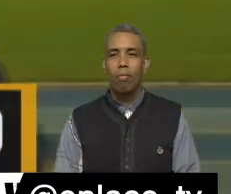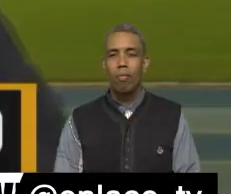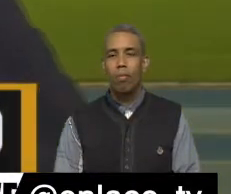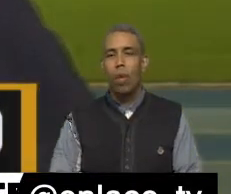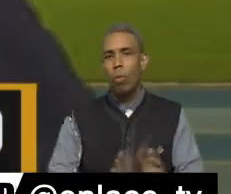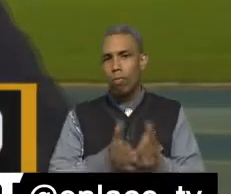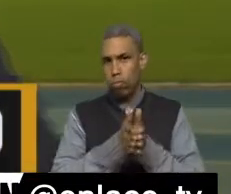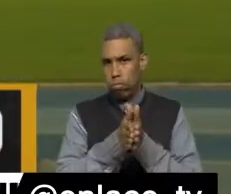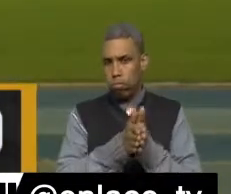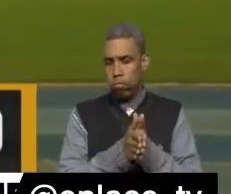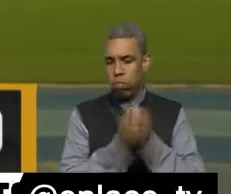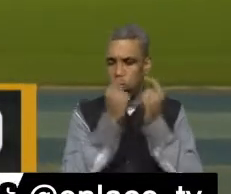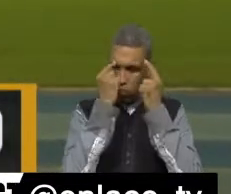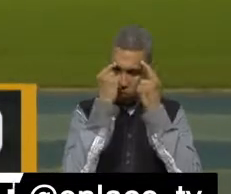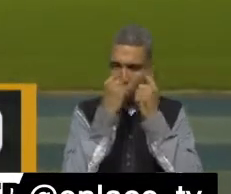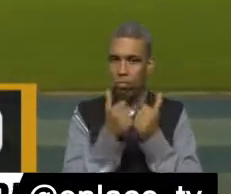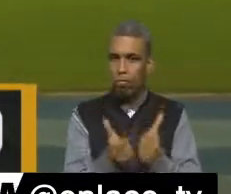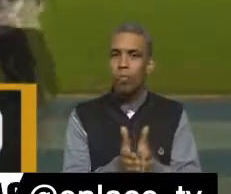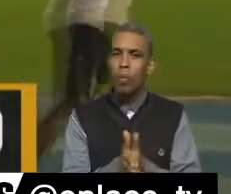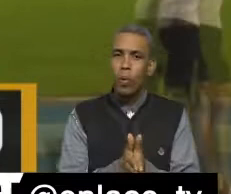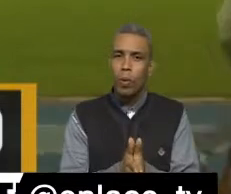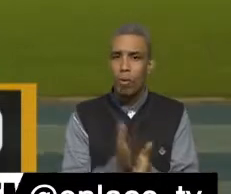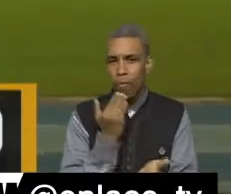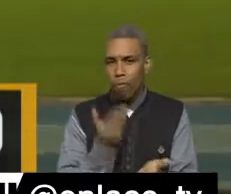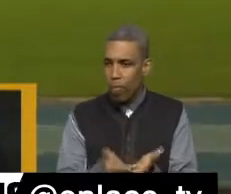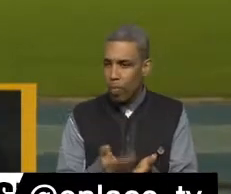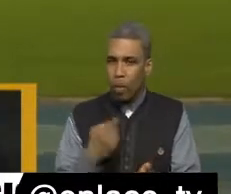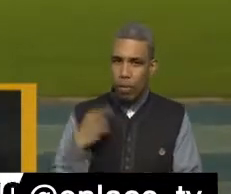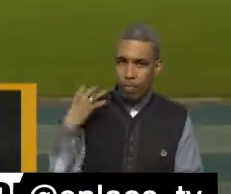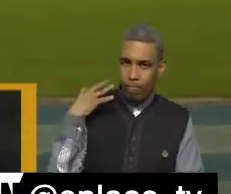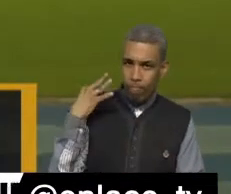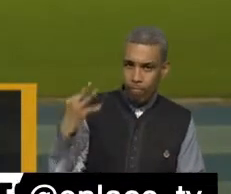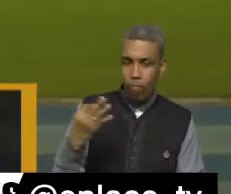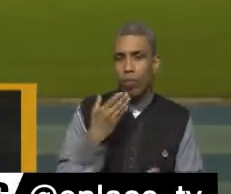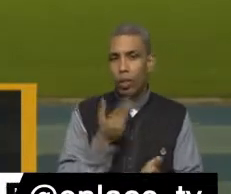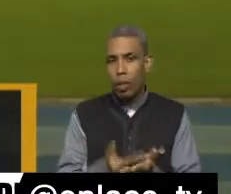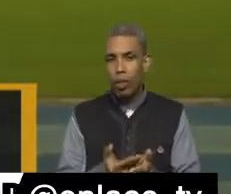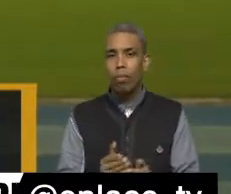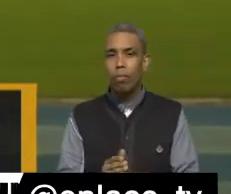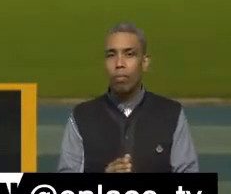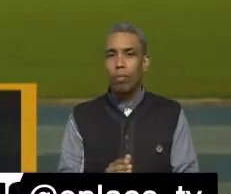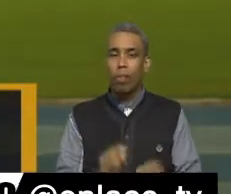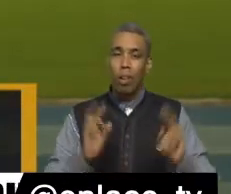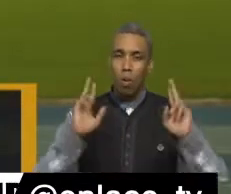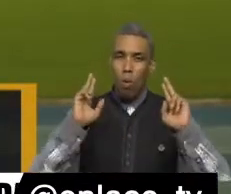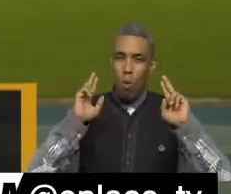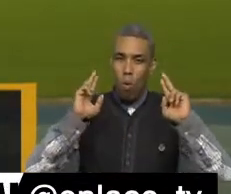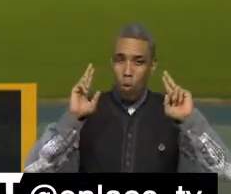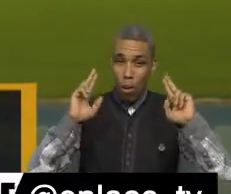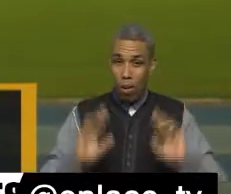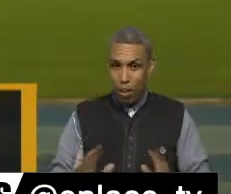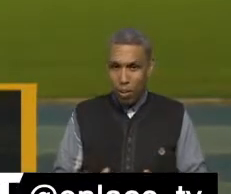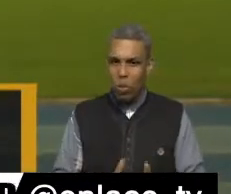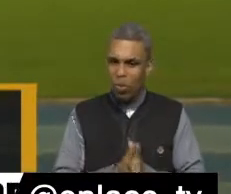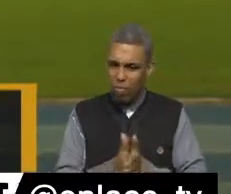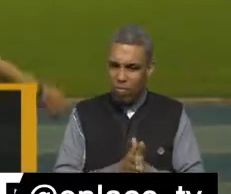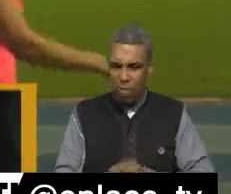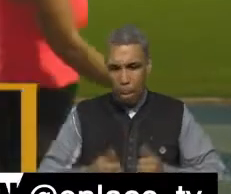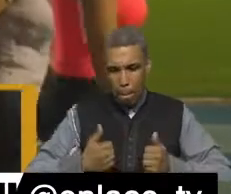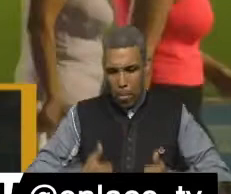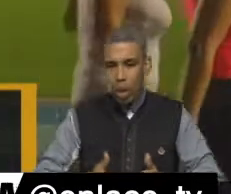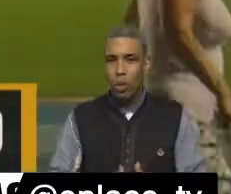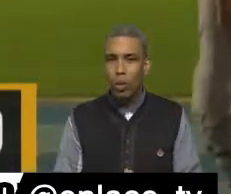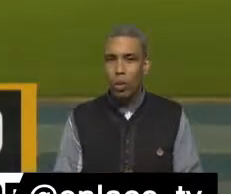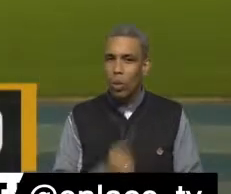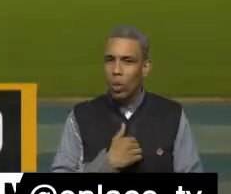ilusionado, muy agradecido por la oportunidad, esperando estar a la altura de las circunstancias y prometiendo mucha